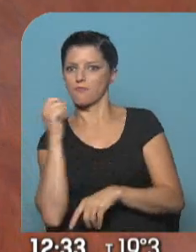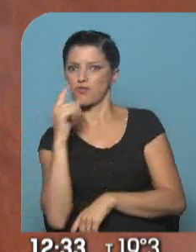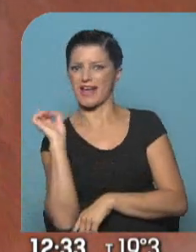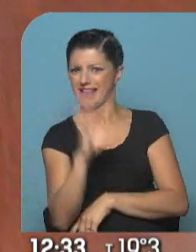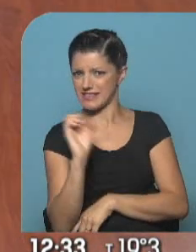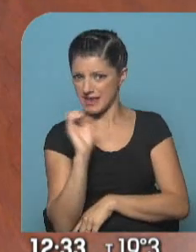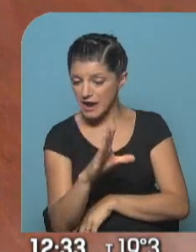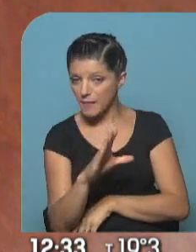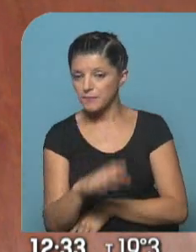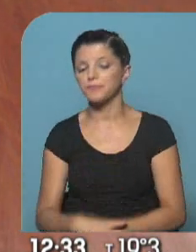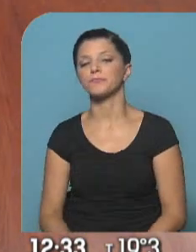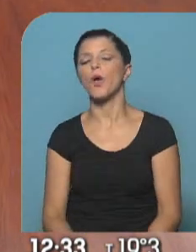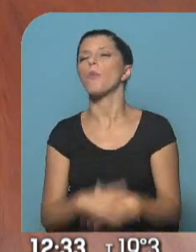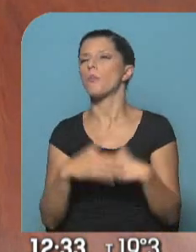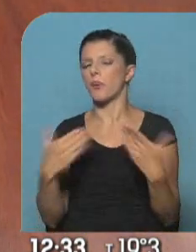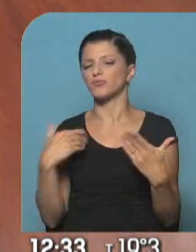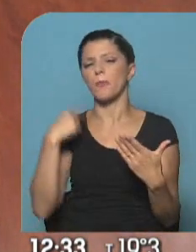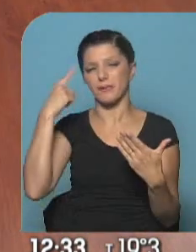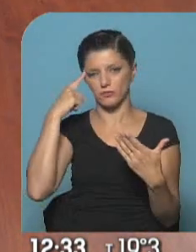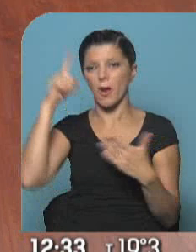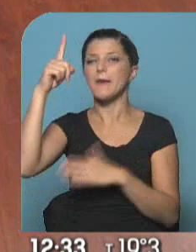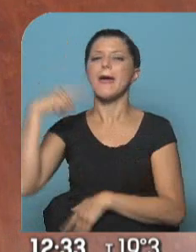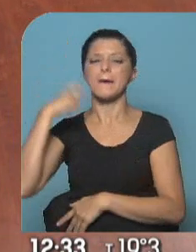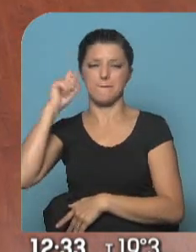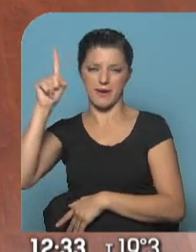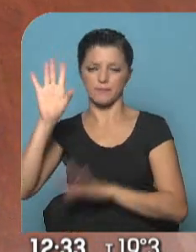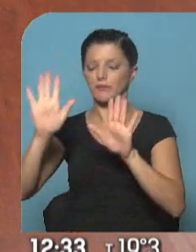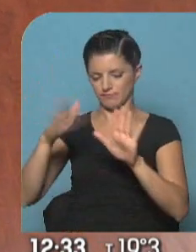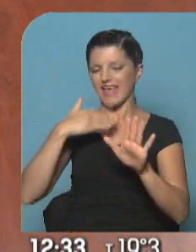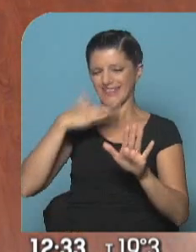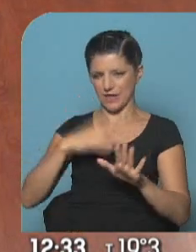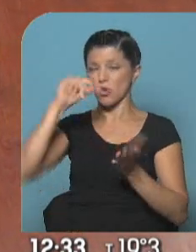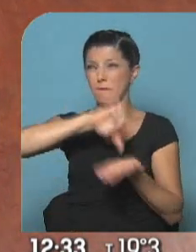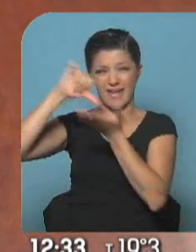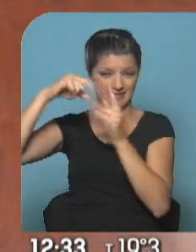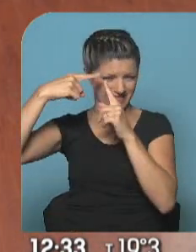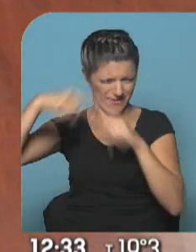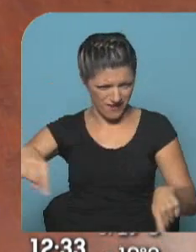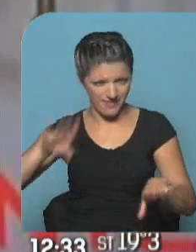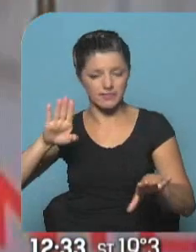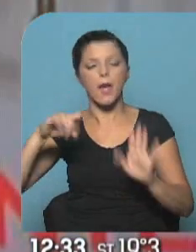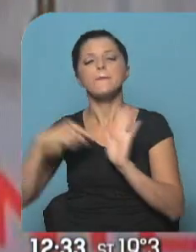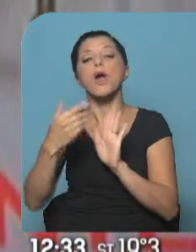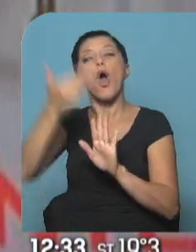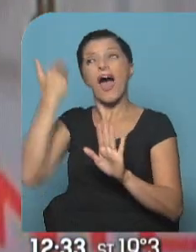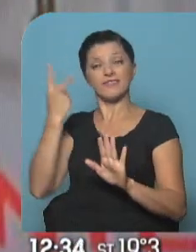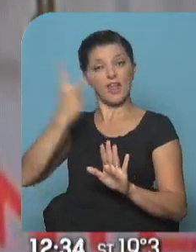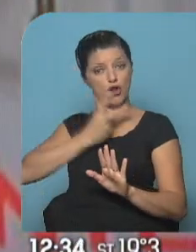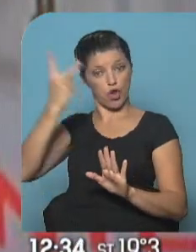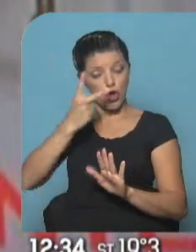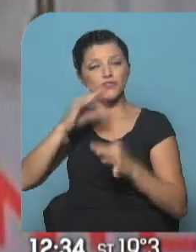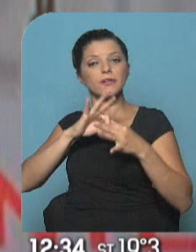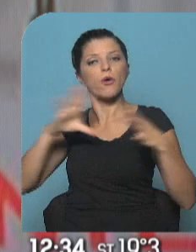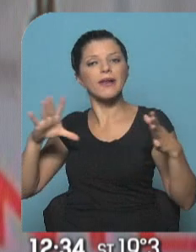pertinente es la de España. Son obviamente países muy diferentes, en continentes diferentes. Son dos países que tuvieron democracias muy centristas, muy prolijas,